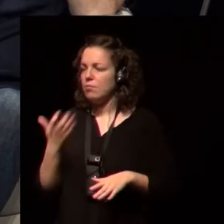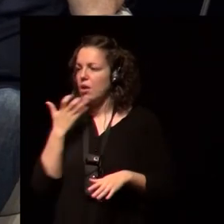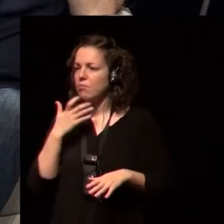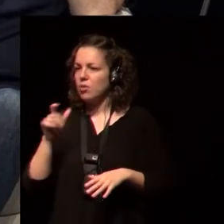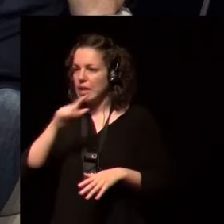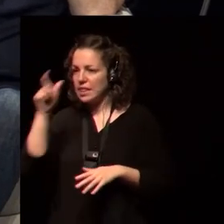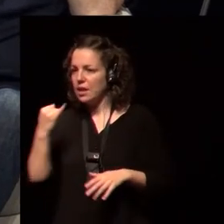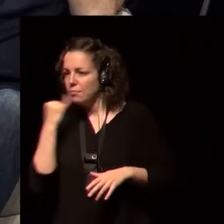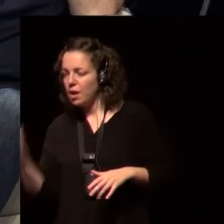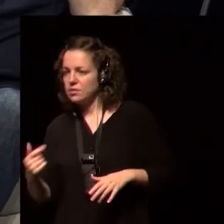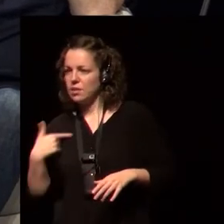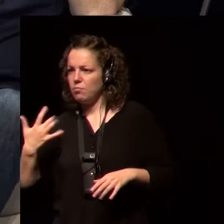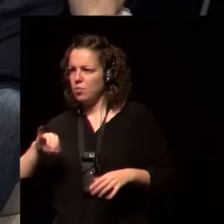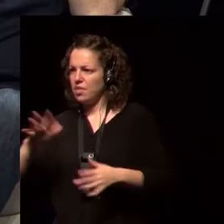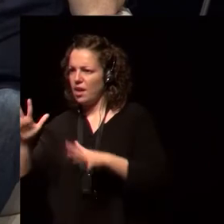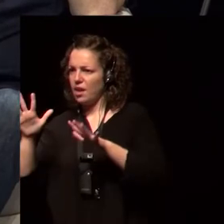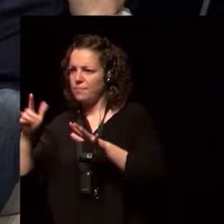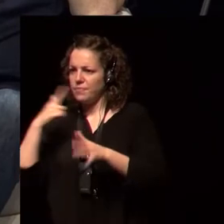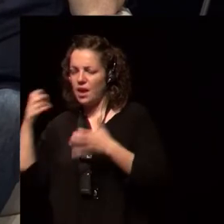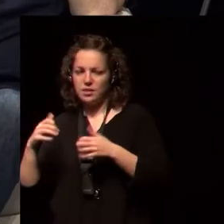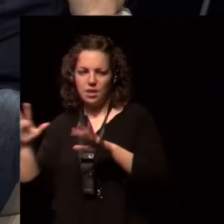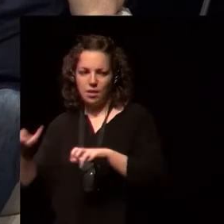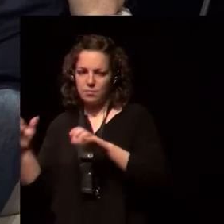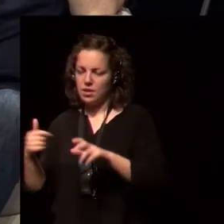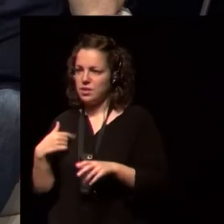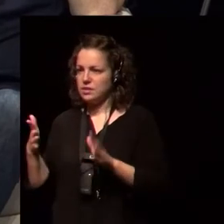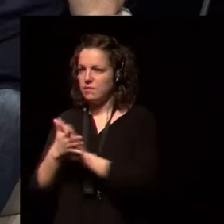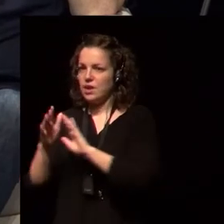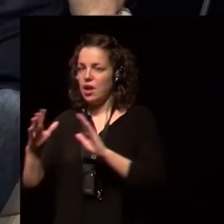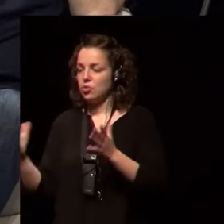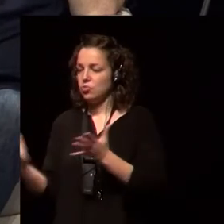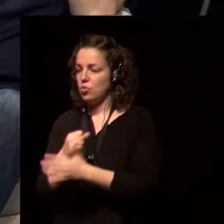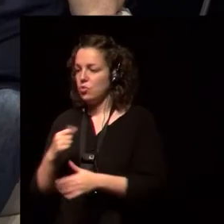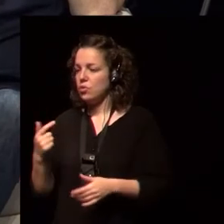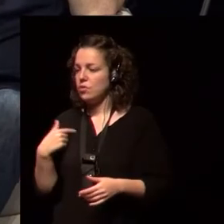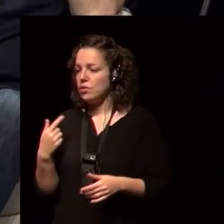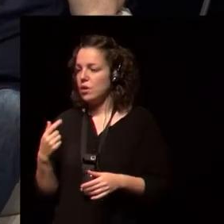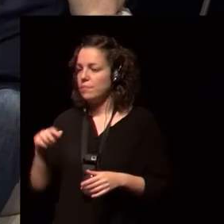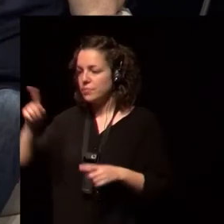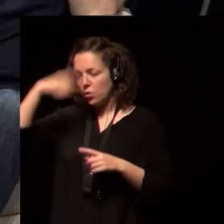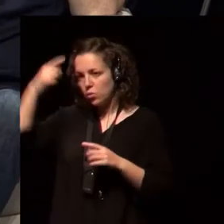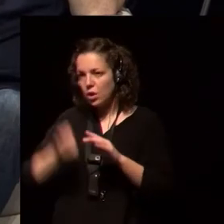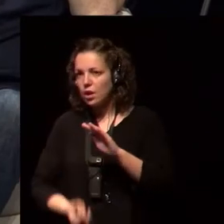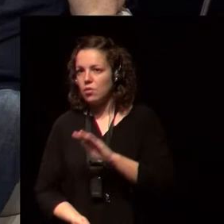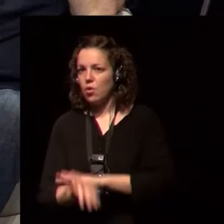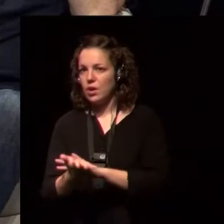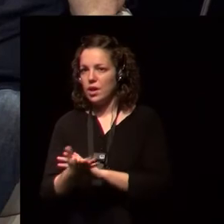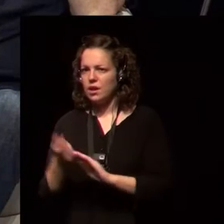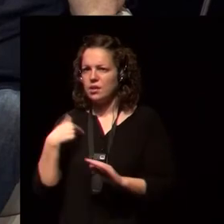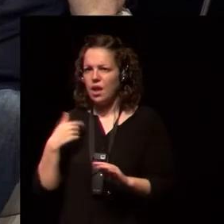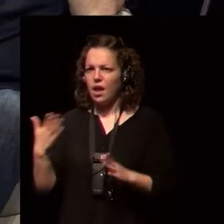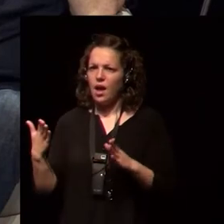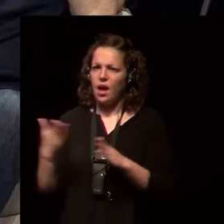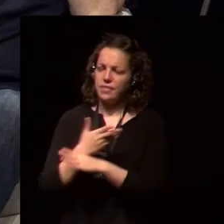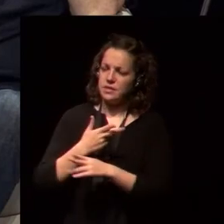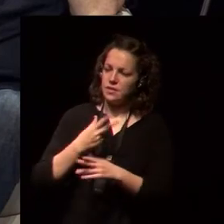aprender arte también, ¿no? Entonces, el arte es todo. Entonces, el origen de la cultura, bailábamos ya